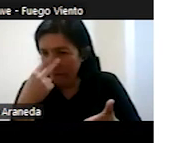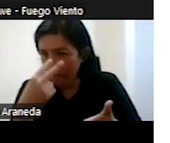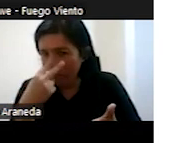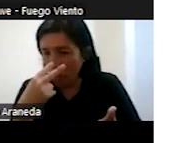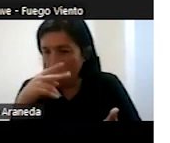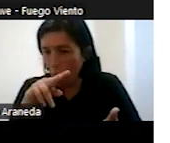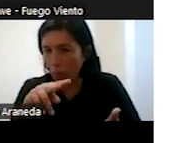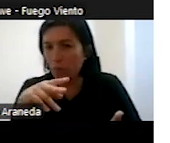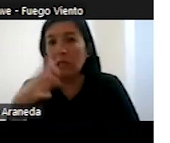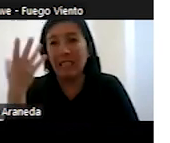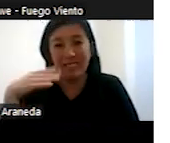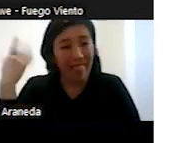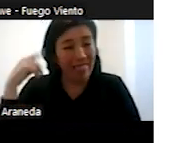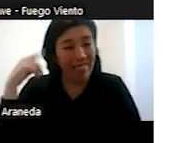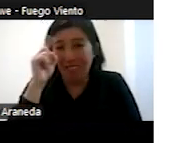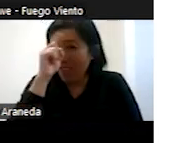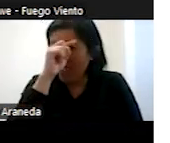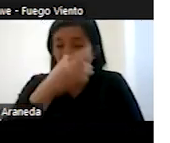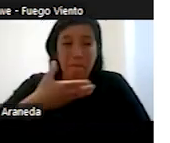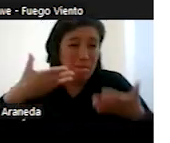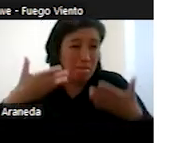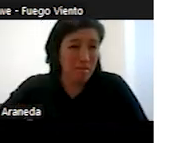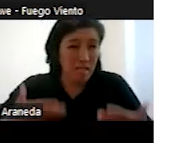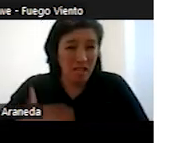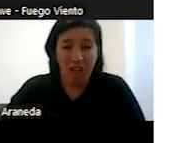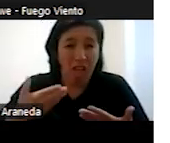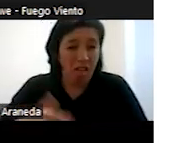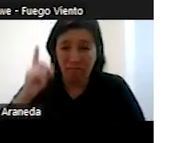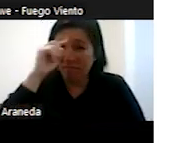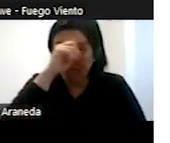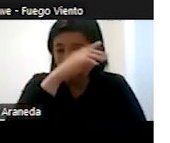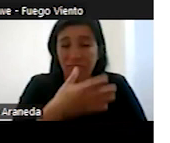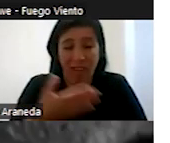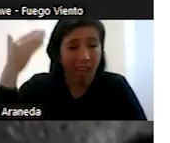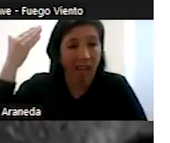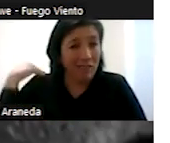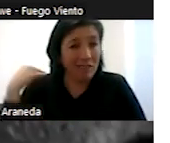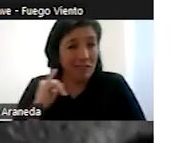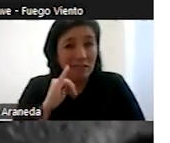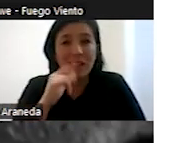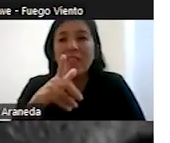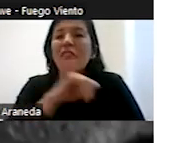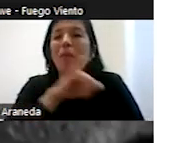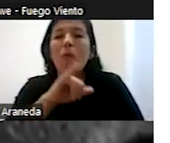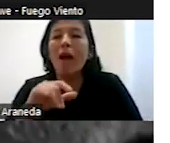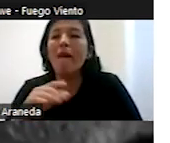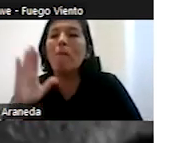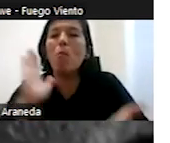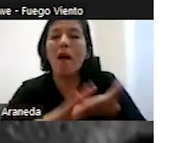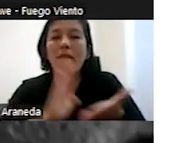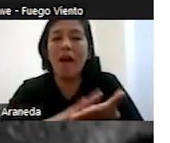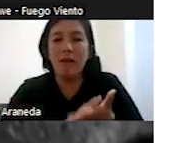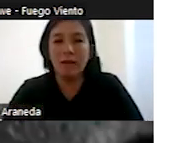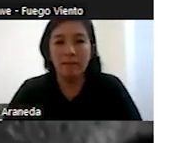es bastante rudo, es bastante exigente físicamente, y quedan estas evidencias.